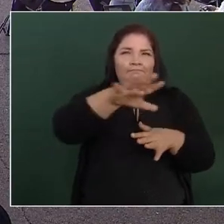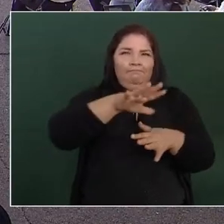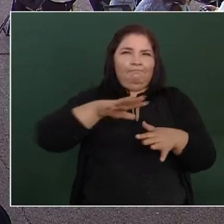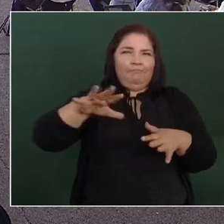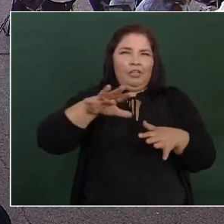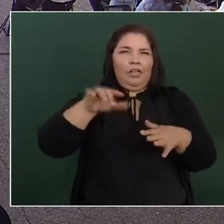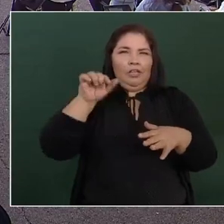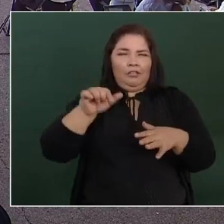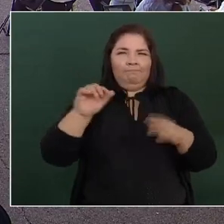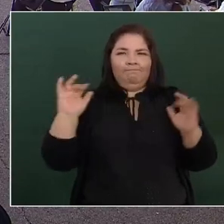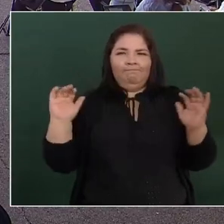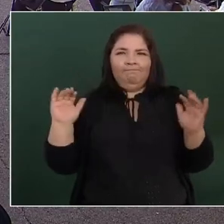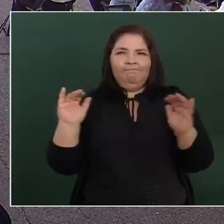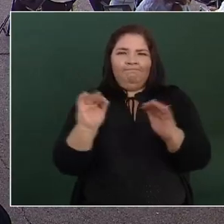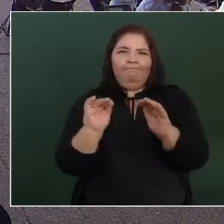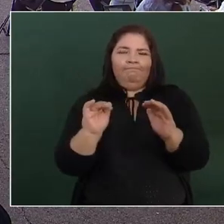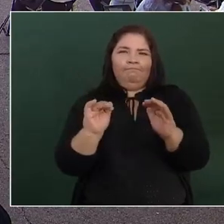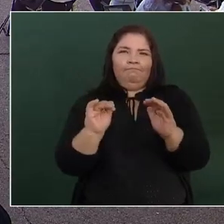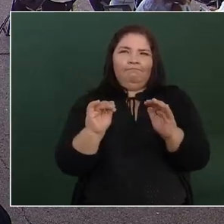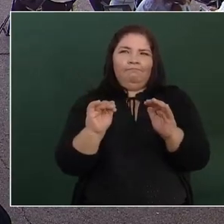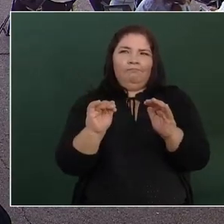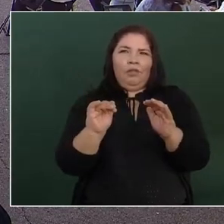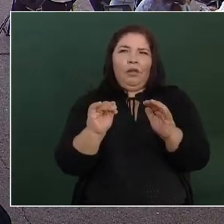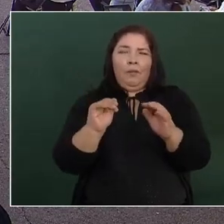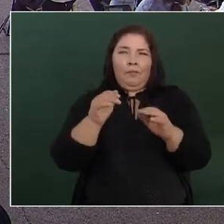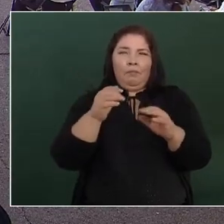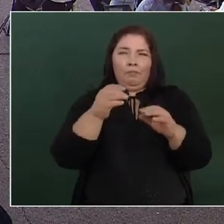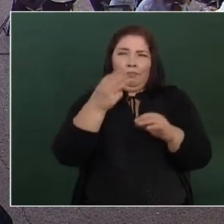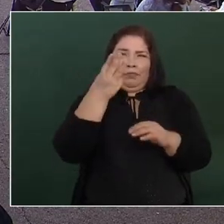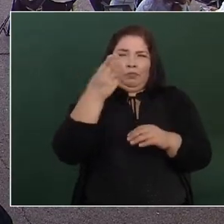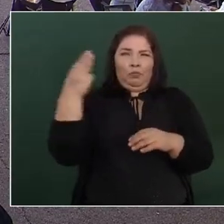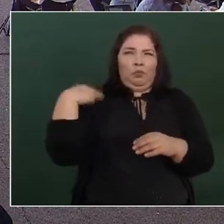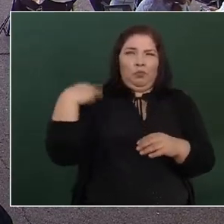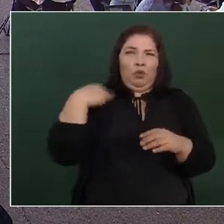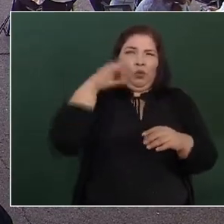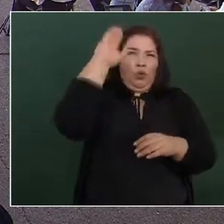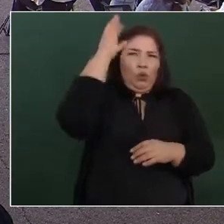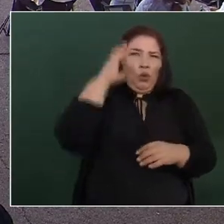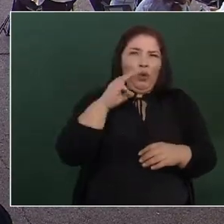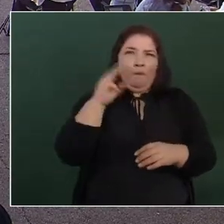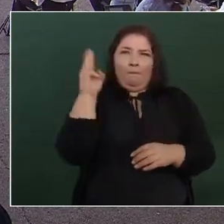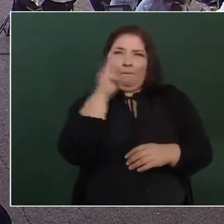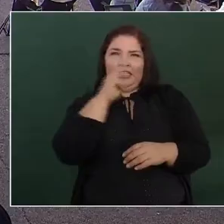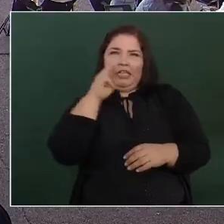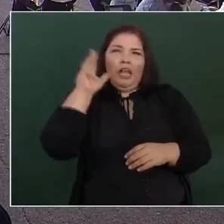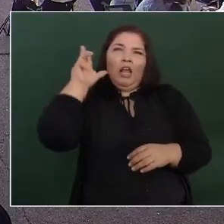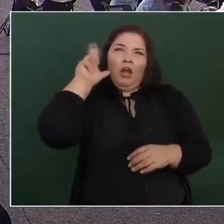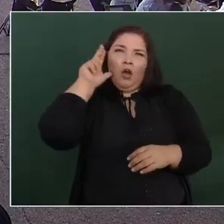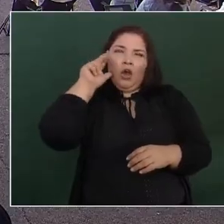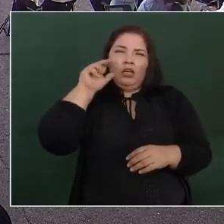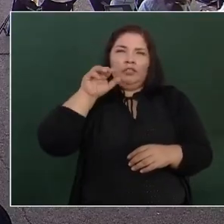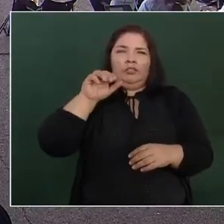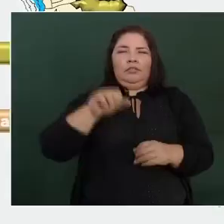donde concentra en 3 municipios, Culiacán, Mazatlán y Ahome, el